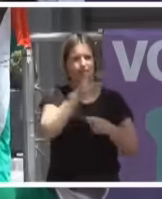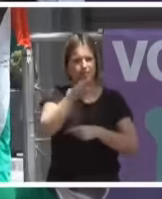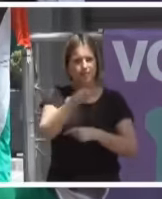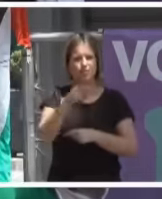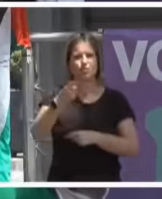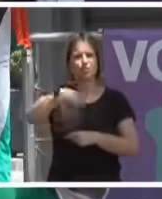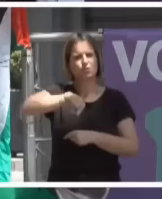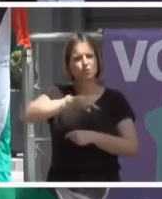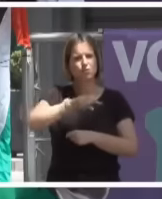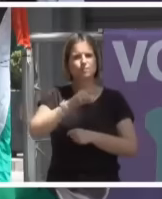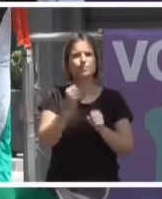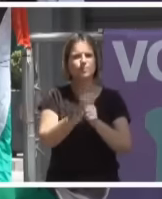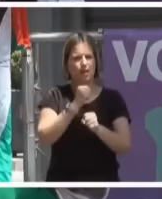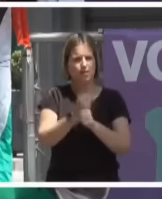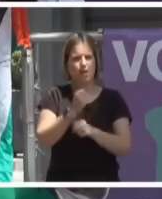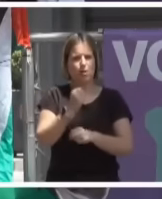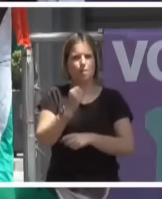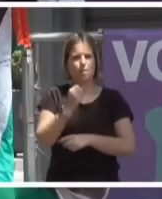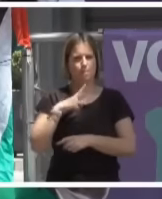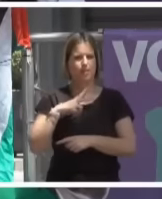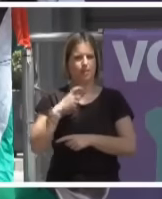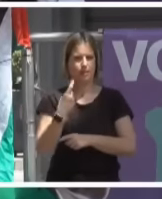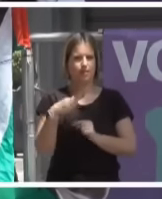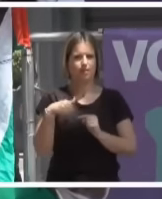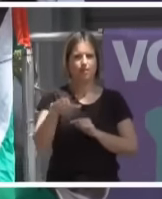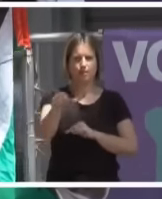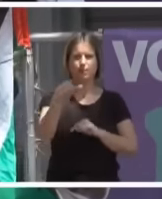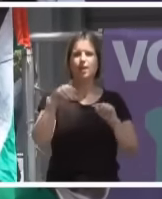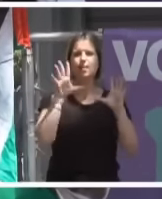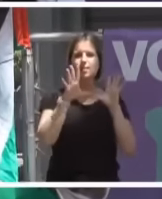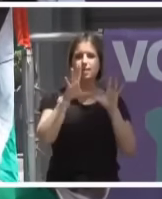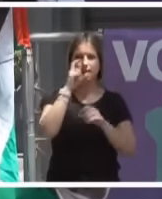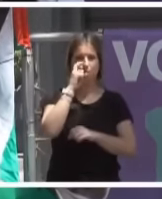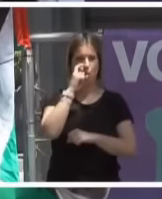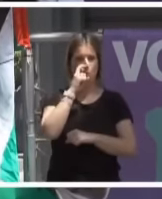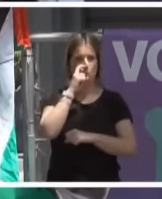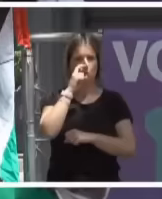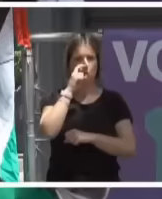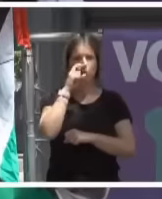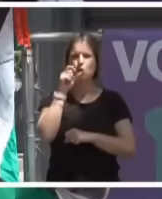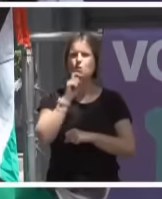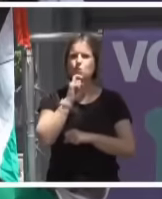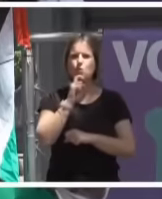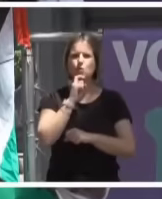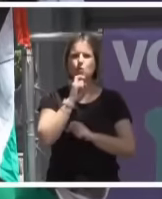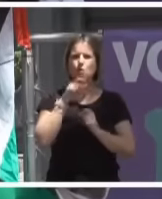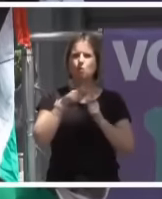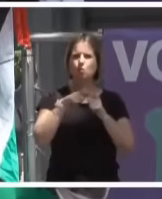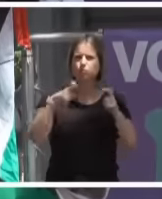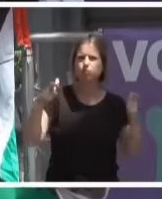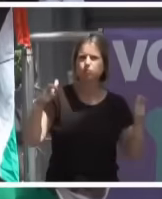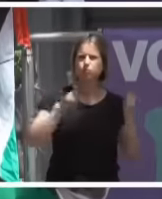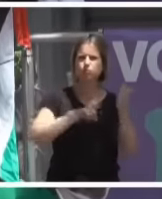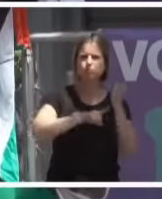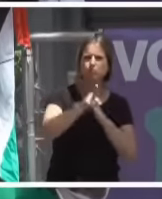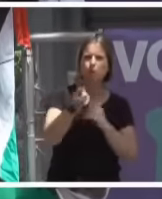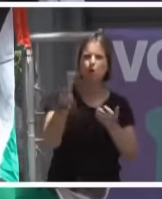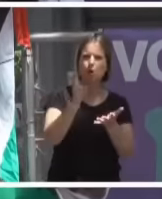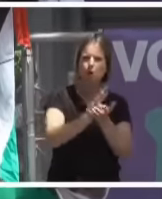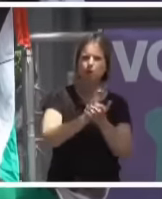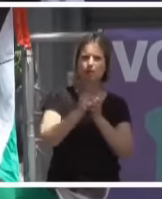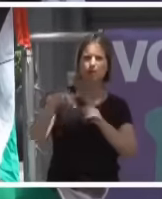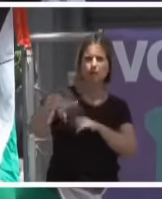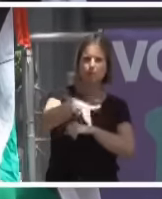la tarea pendiente que tenemos para hacer a partir del 10 de junio. La única forma de crecer es volver a las plazas y volver a conquistar